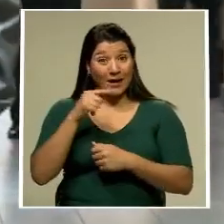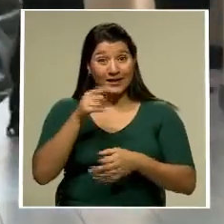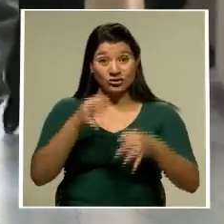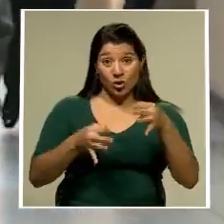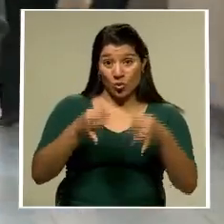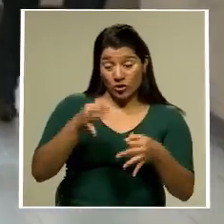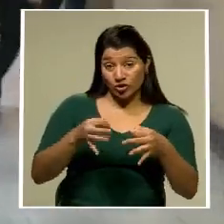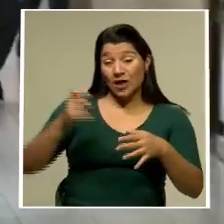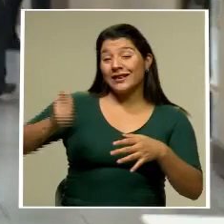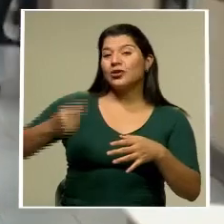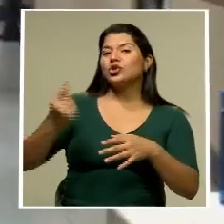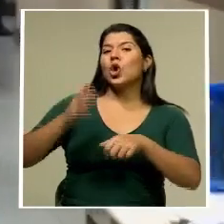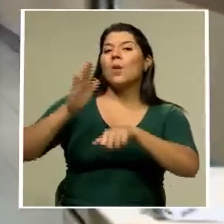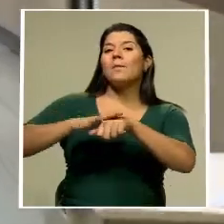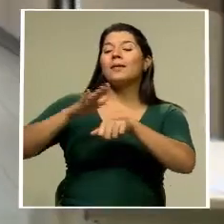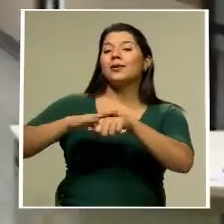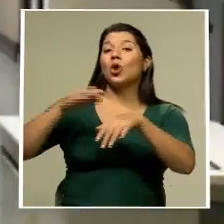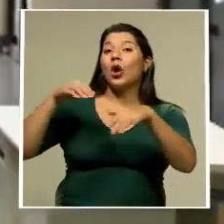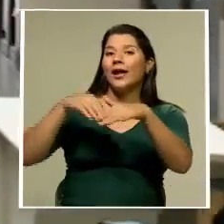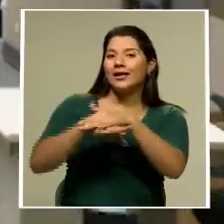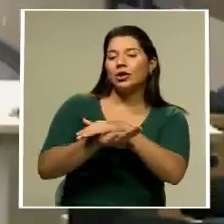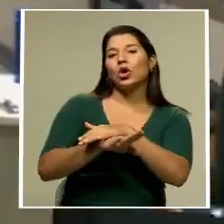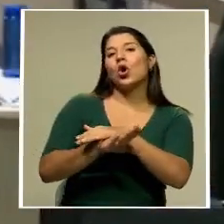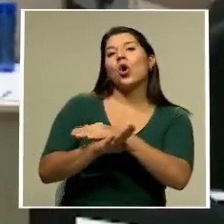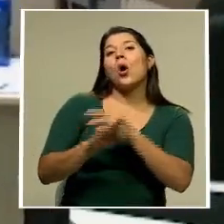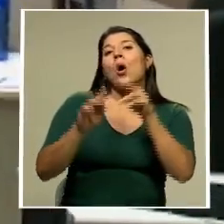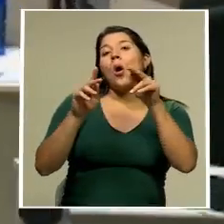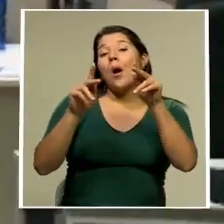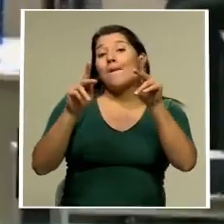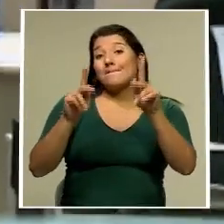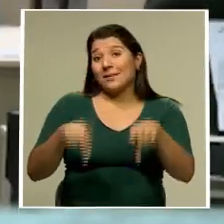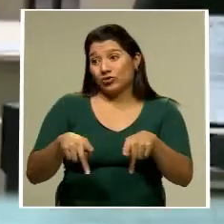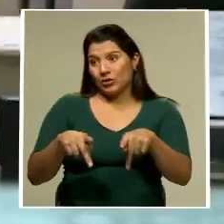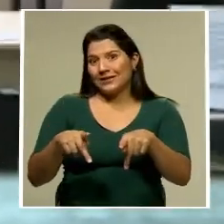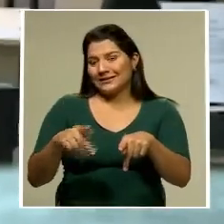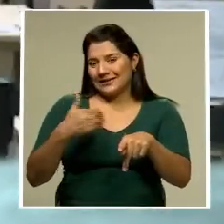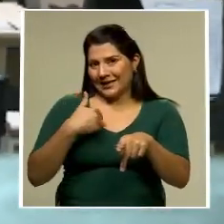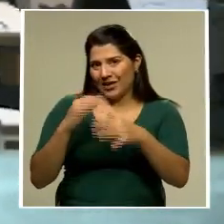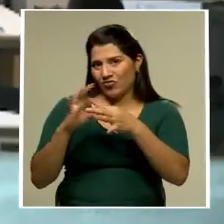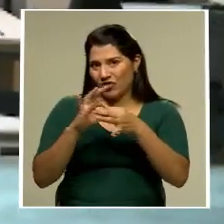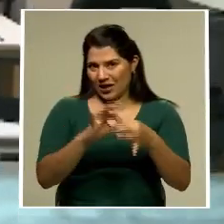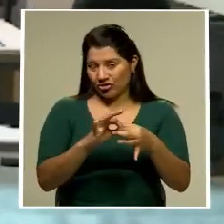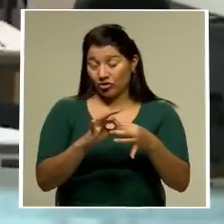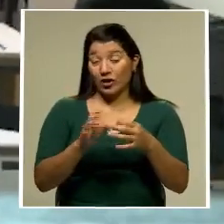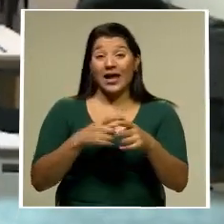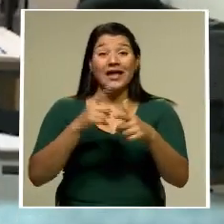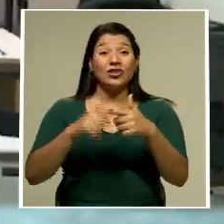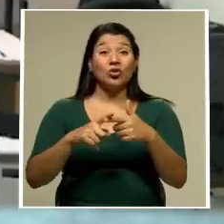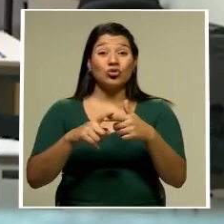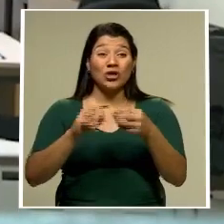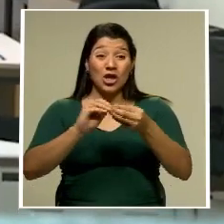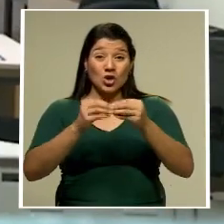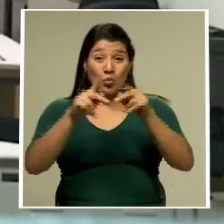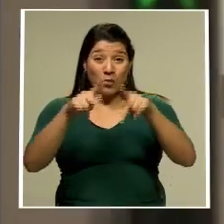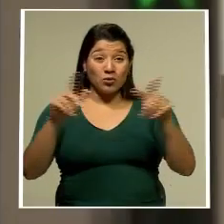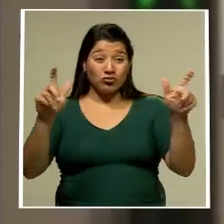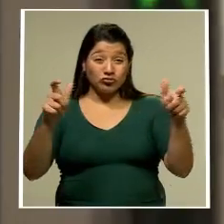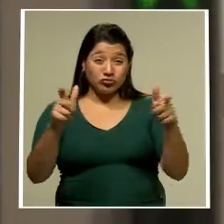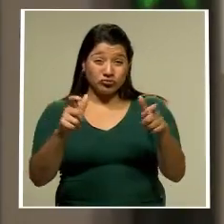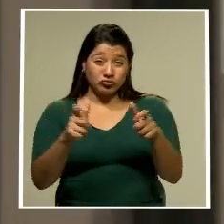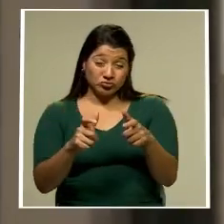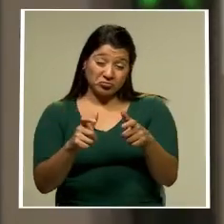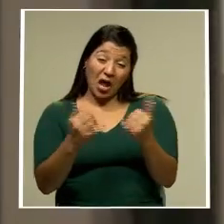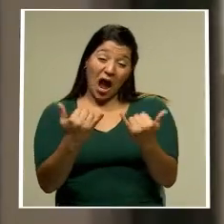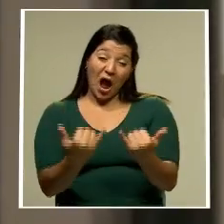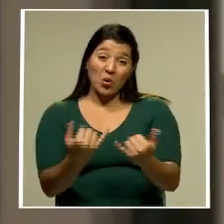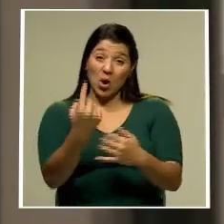solo permitió el ingreso de las partes que podrían tener participación, lo que produjo que el aforo se redujera a una única sala y